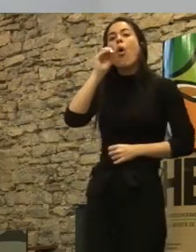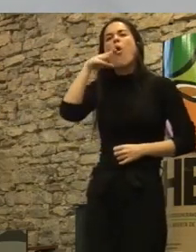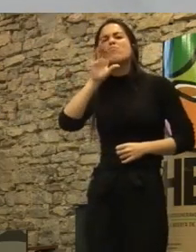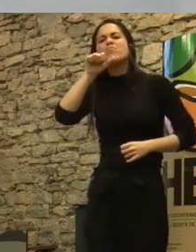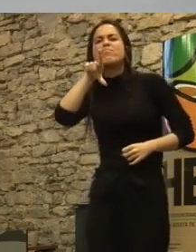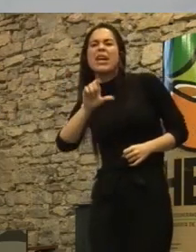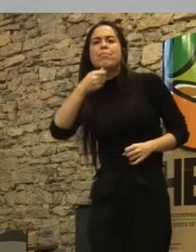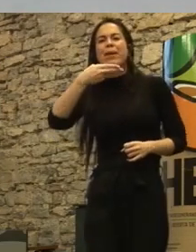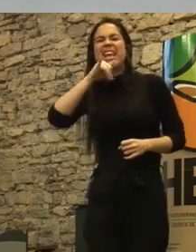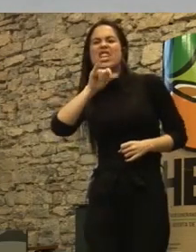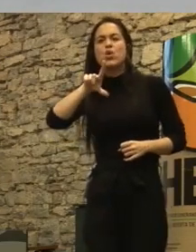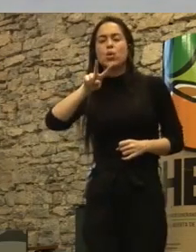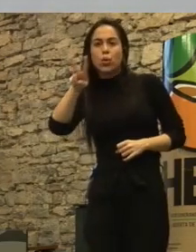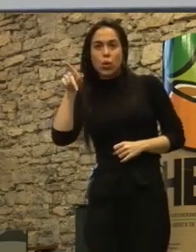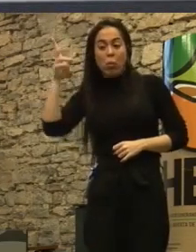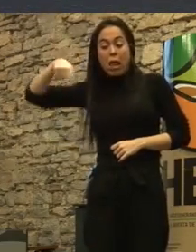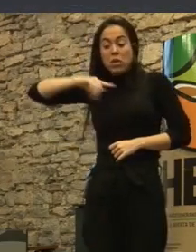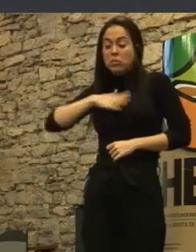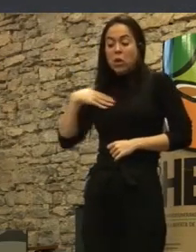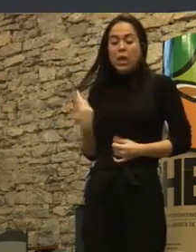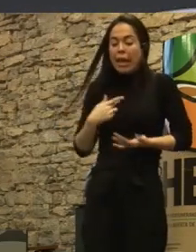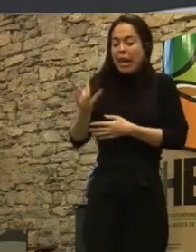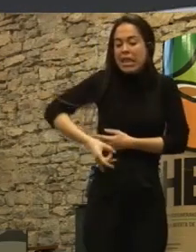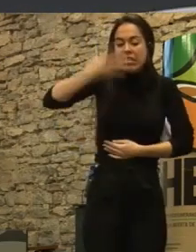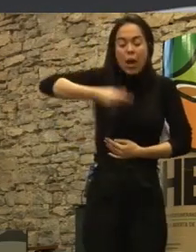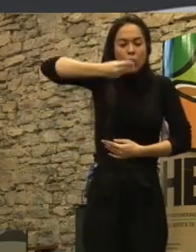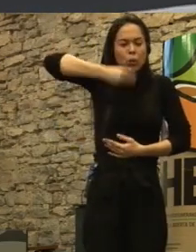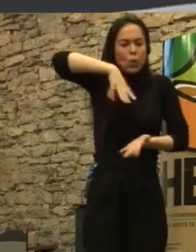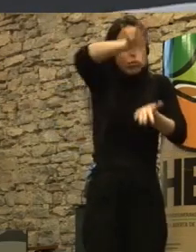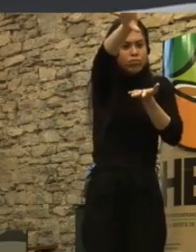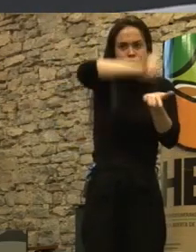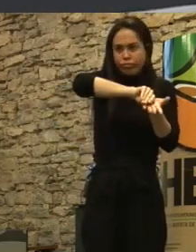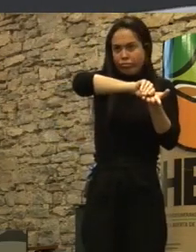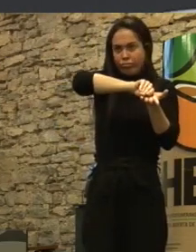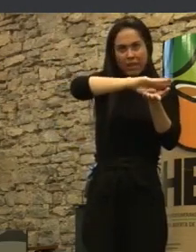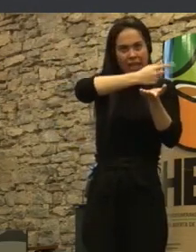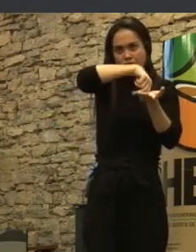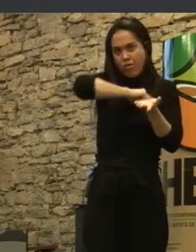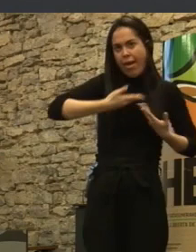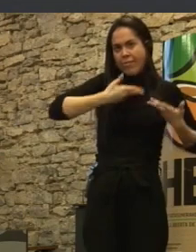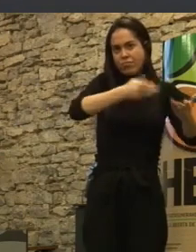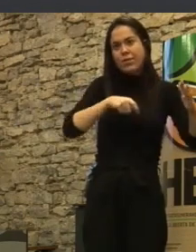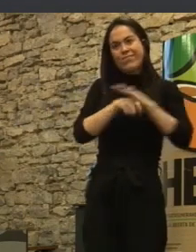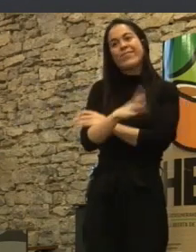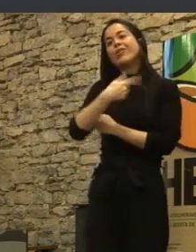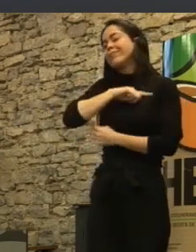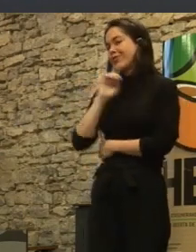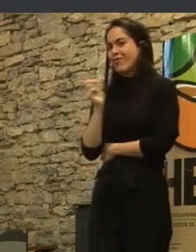quieren invertir en esto, en hacer que la semilla vaya haciéndose. Nosotros no, más